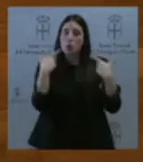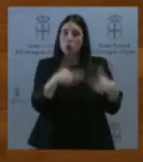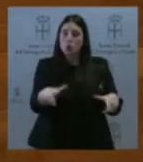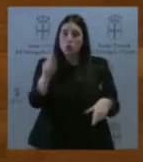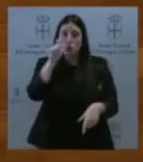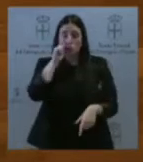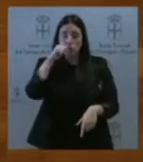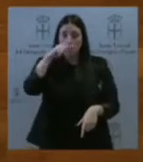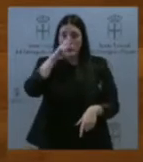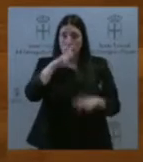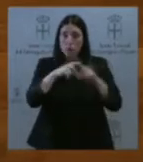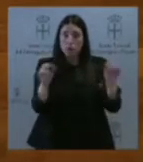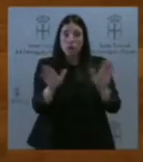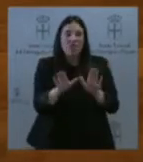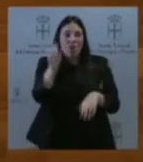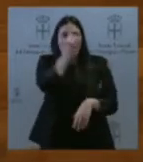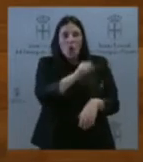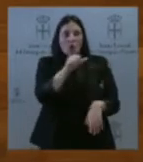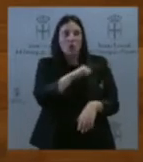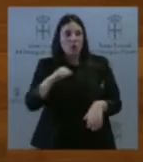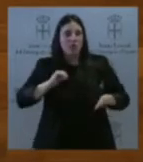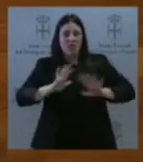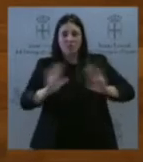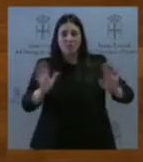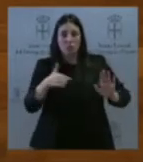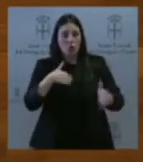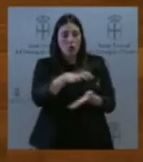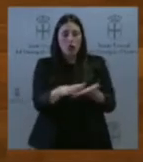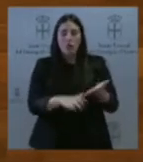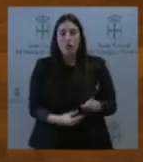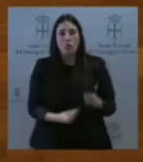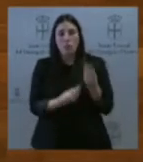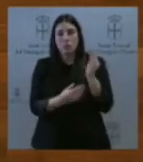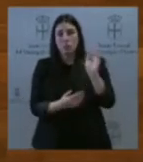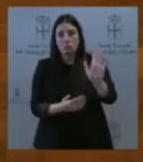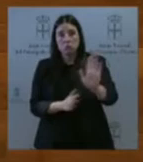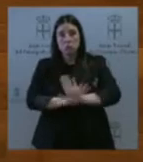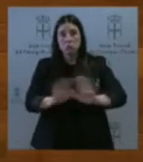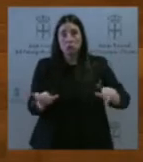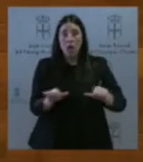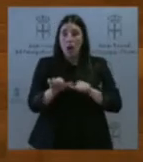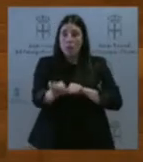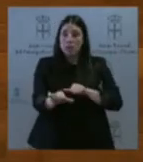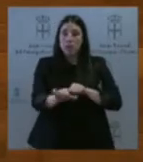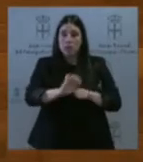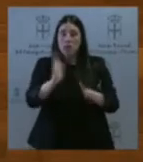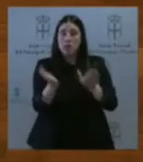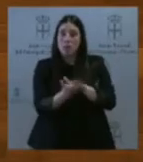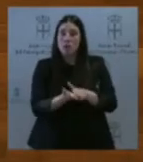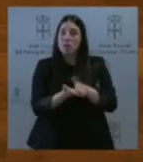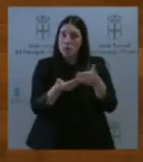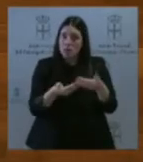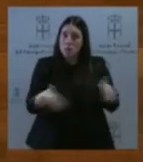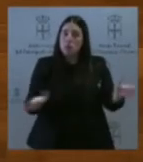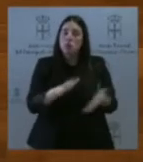emito informes y a partir de ahí abrimos expedientes, emitimos informes, es decir, cumplimos con nuestra